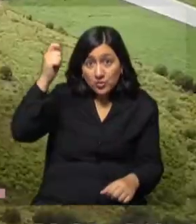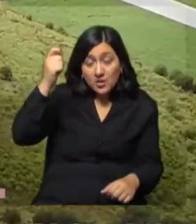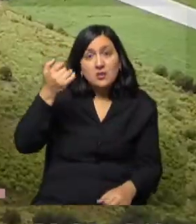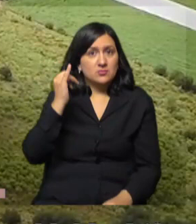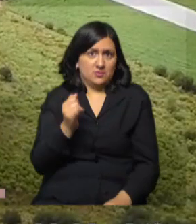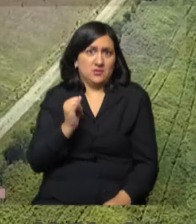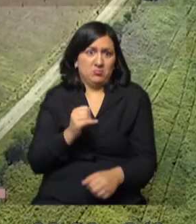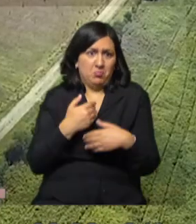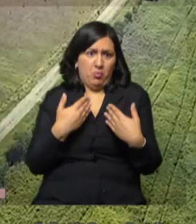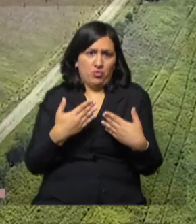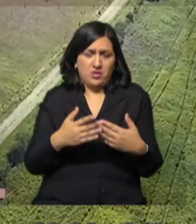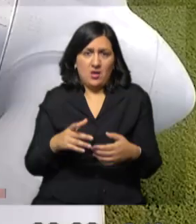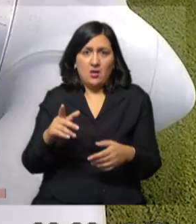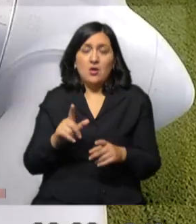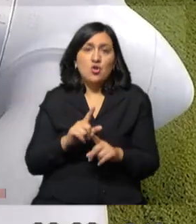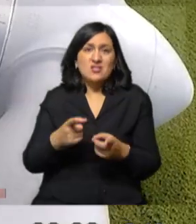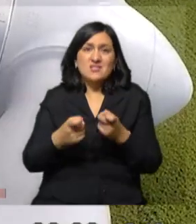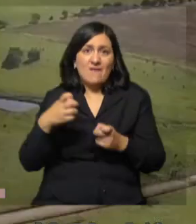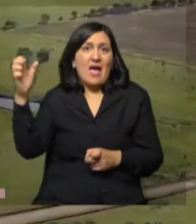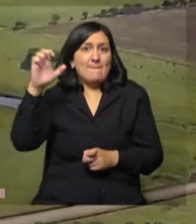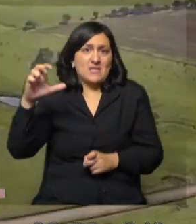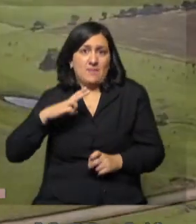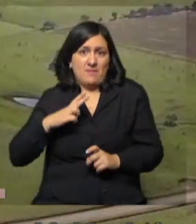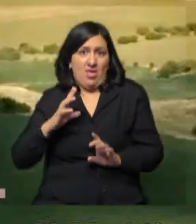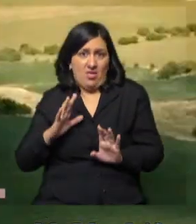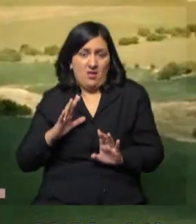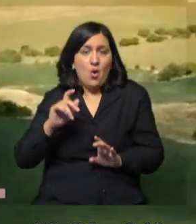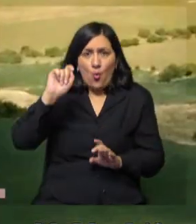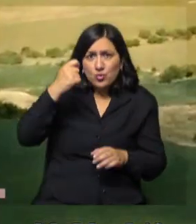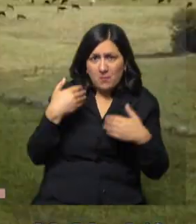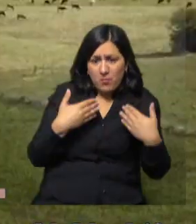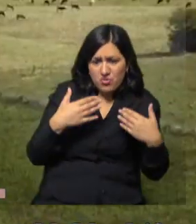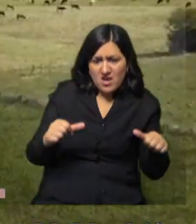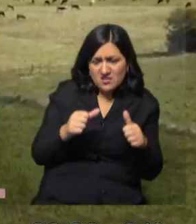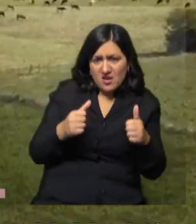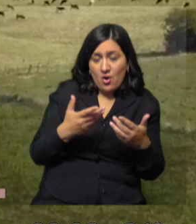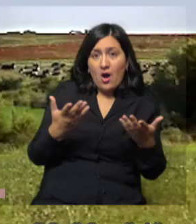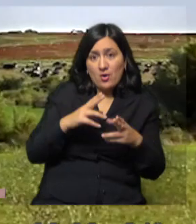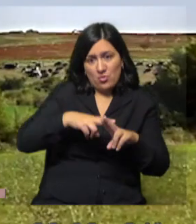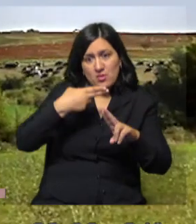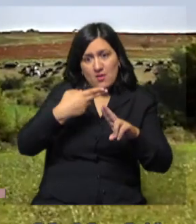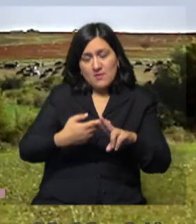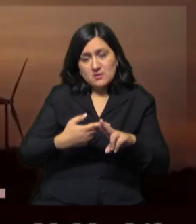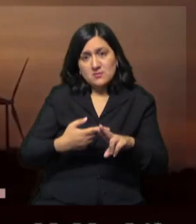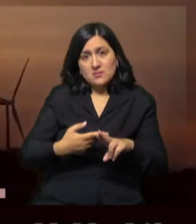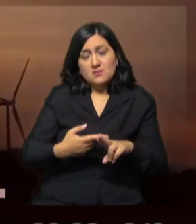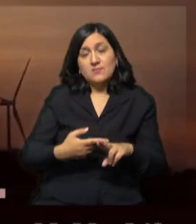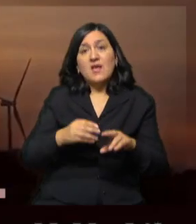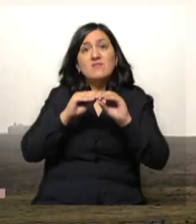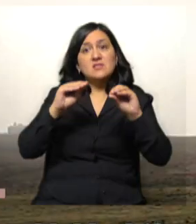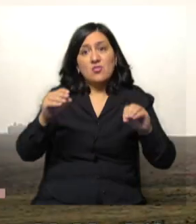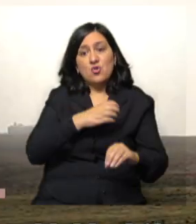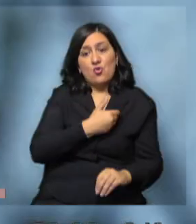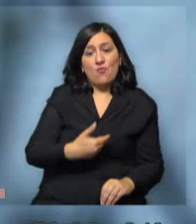gran parte de esa inversión. Sí, sí. El Estado podría, la UTE tenía la espalda para hacerlo. De hecho, ahora vamos a una nueva ola que está anunciando el gobierno